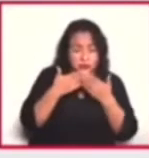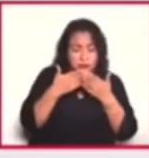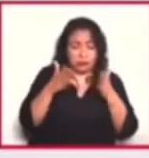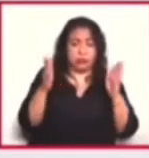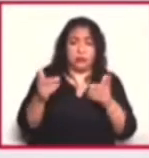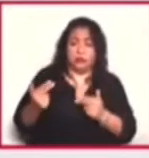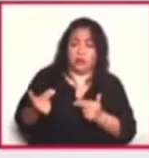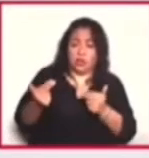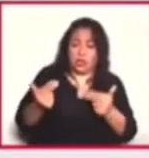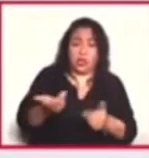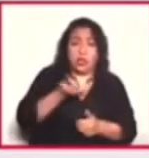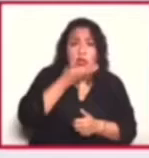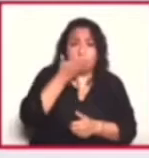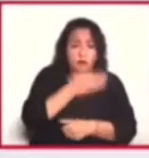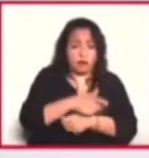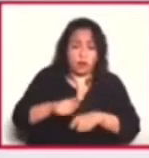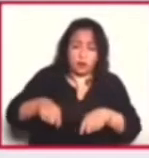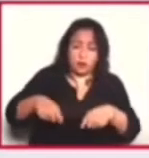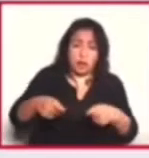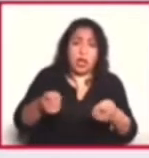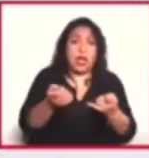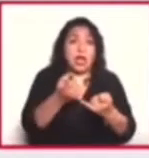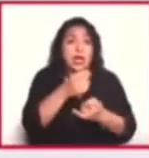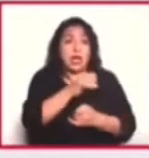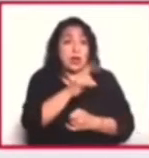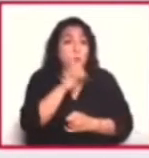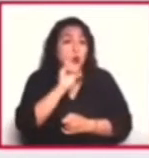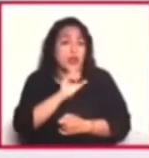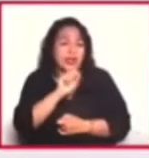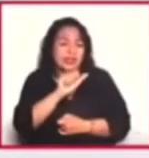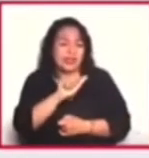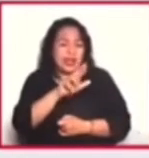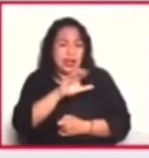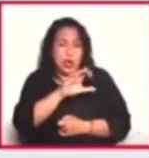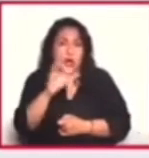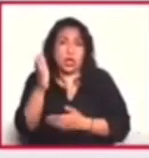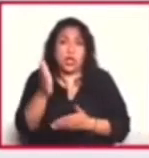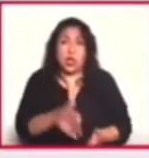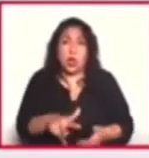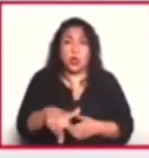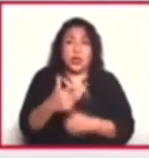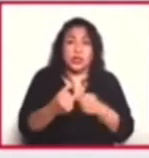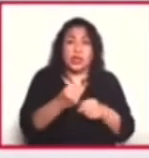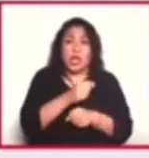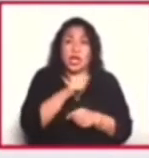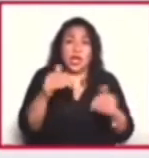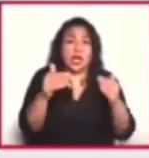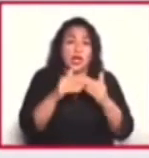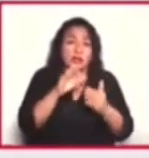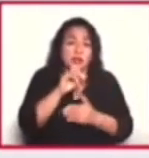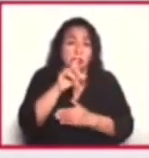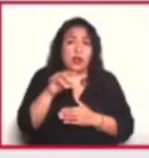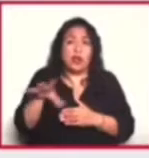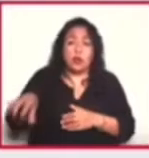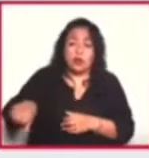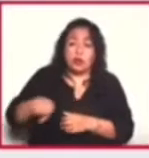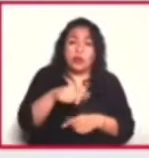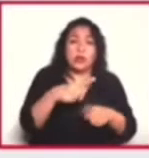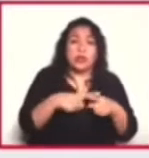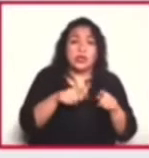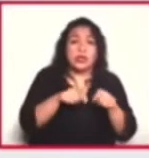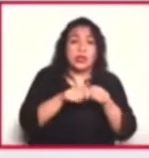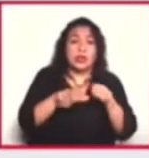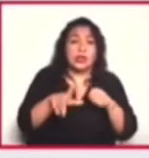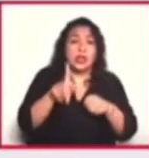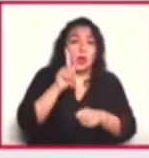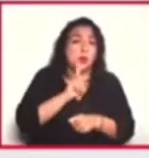tradición familiar. Así fue como Sara Correia llegó desde los 3 años a las casas de fado de la mano de su tía, la fadista Joana